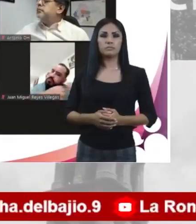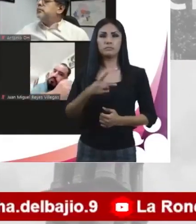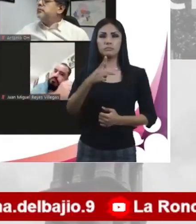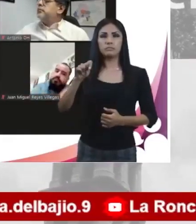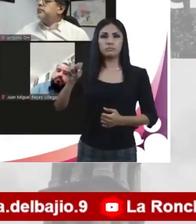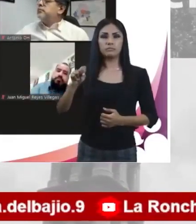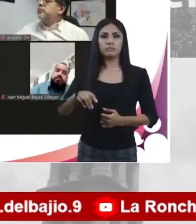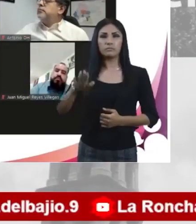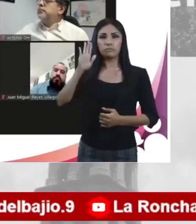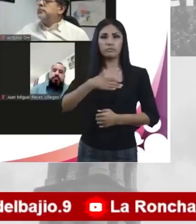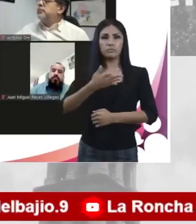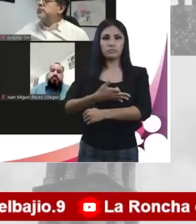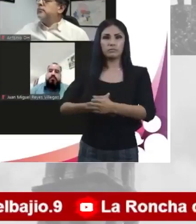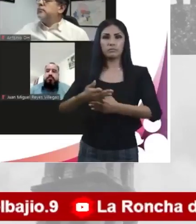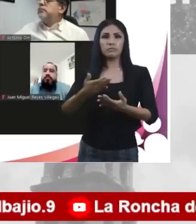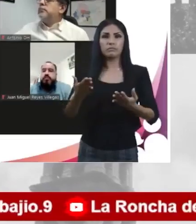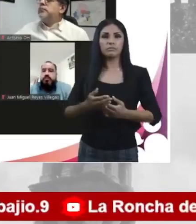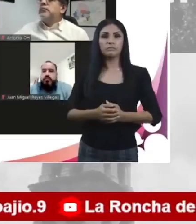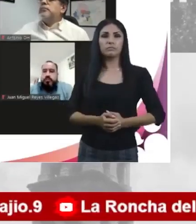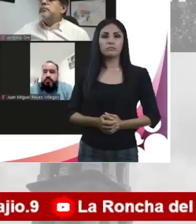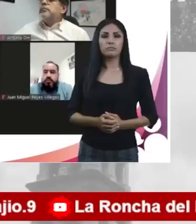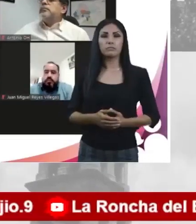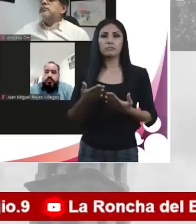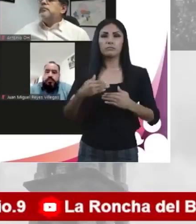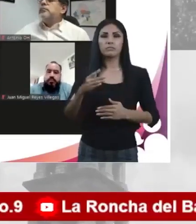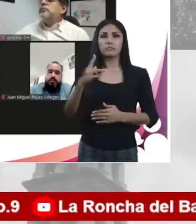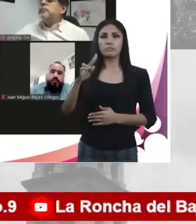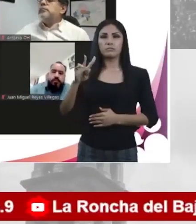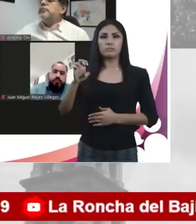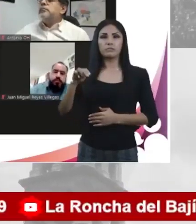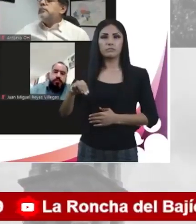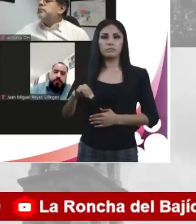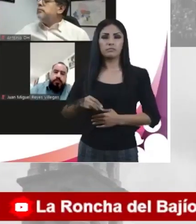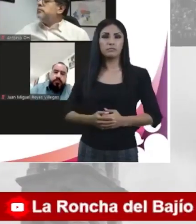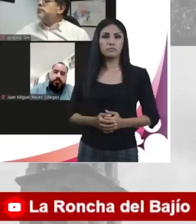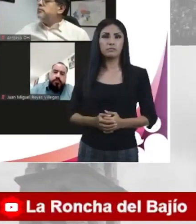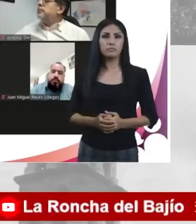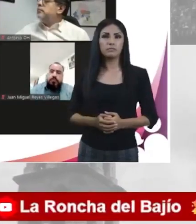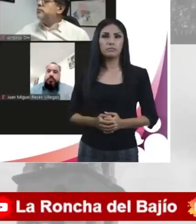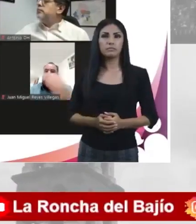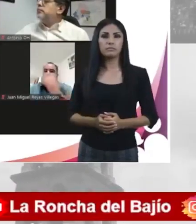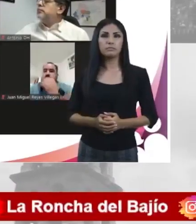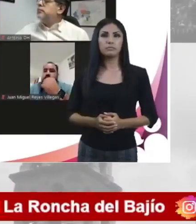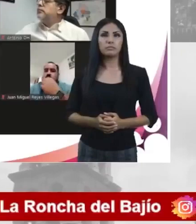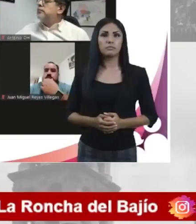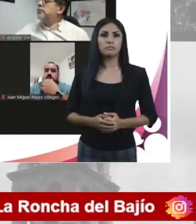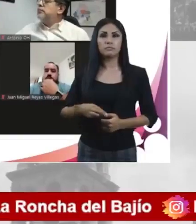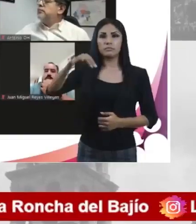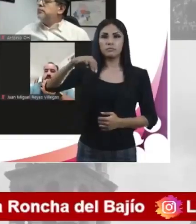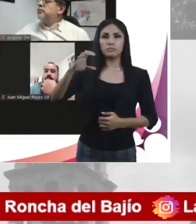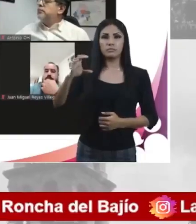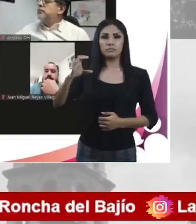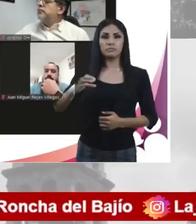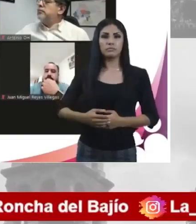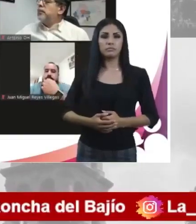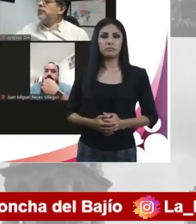28 de enero de 2024 si usted quiere participar como para algun ayuntamiento para presidente